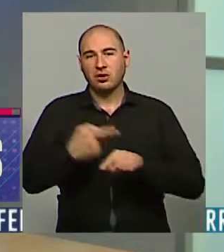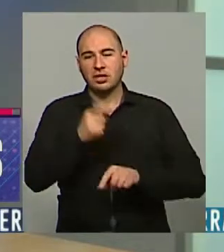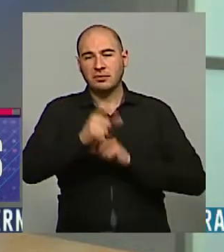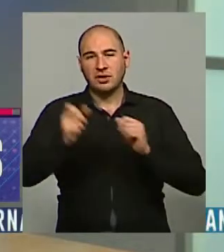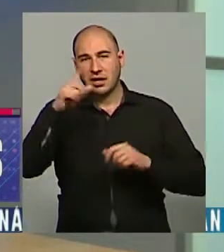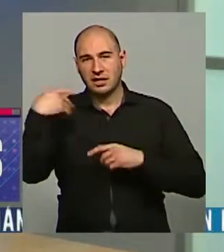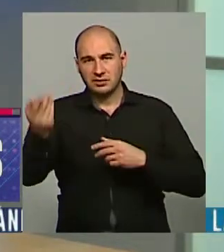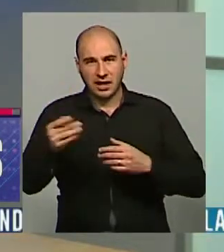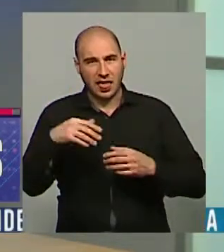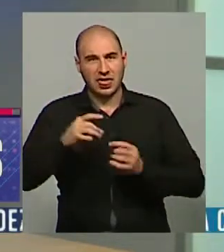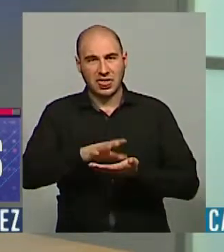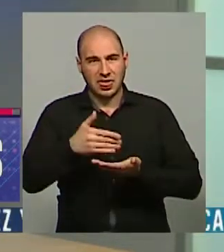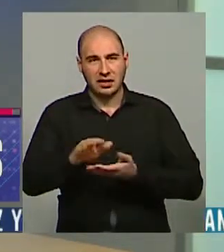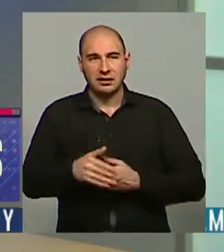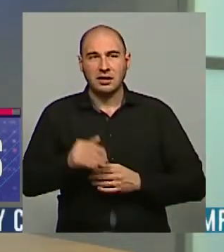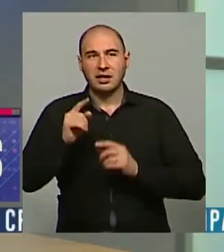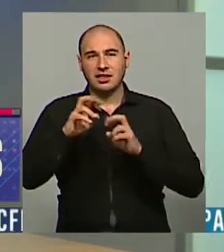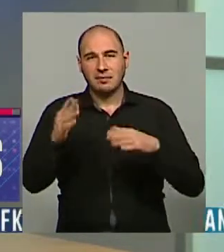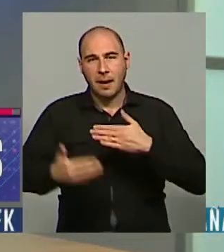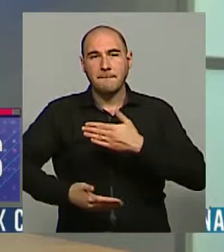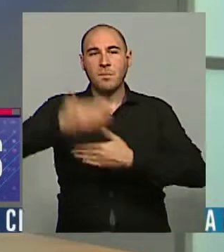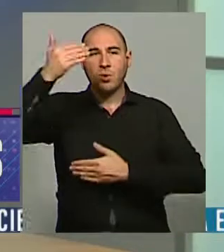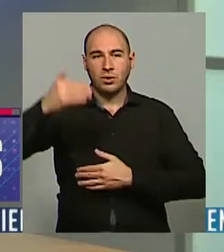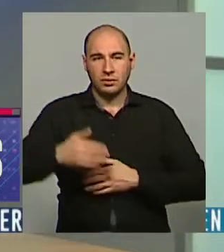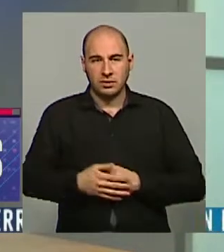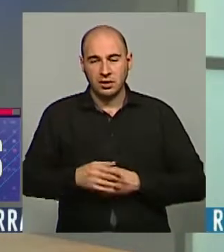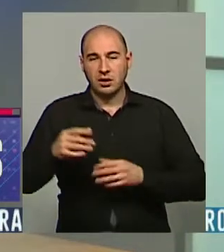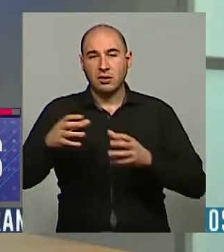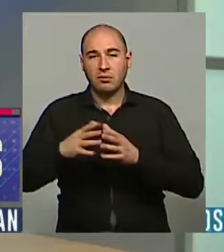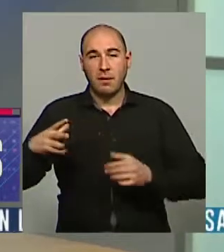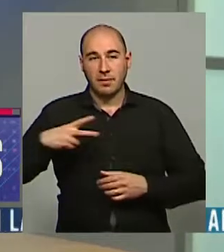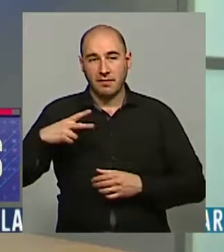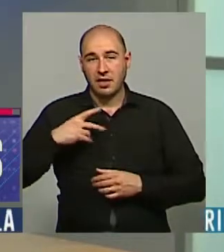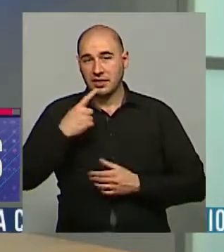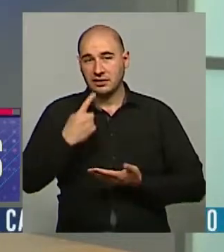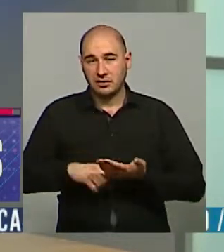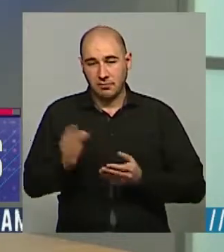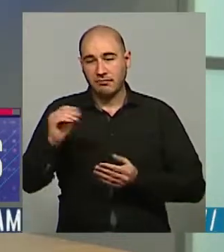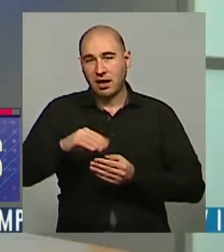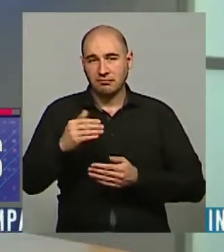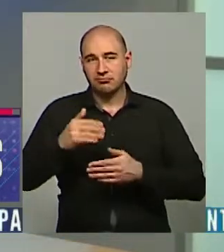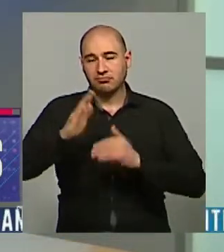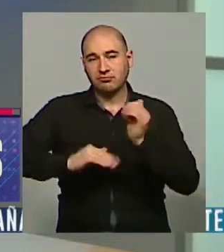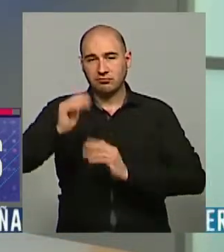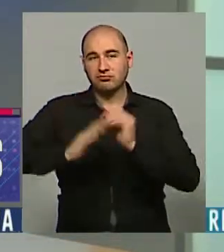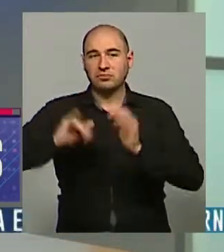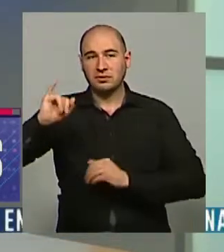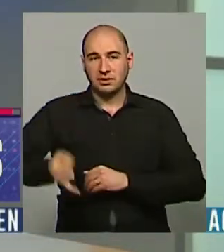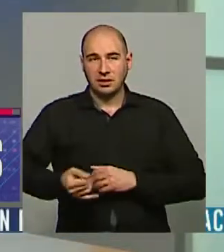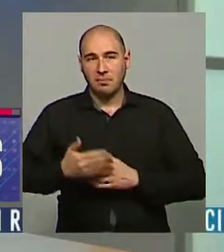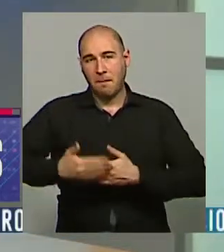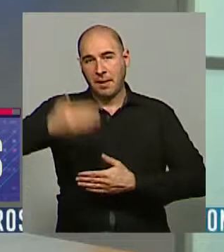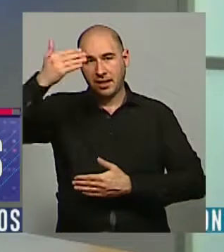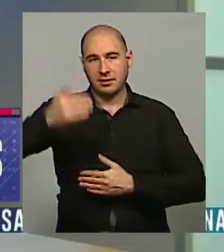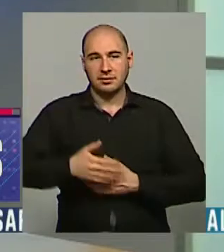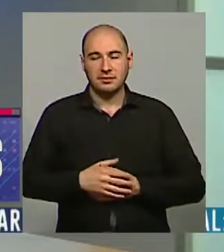inmigrantes bastante particular, que habla del muro, que hay gente del sector privado que ha decidido sumarse a esa iniciativa y empezar a construir ese